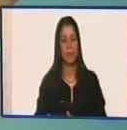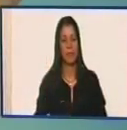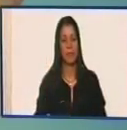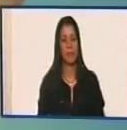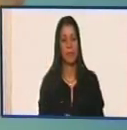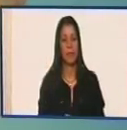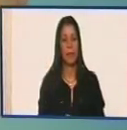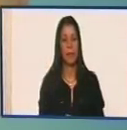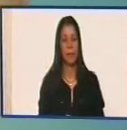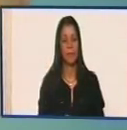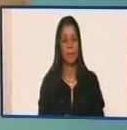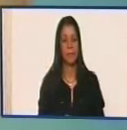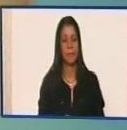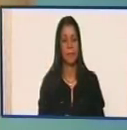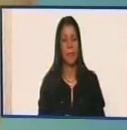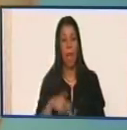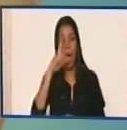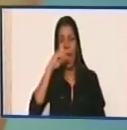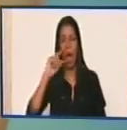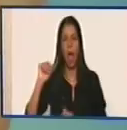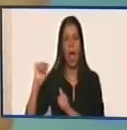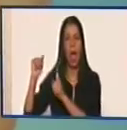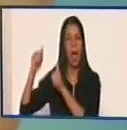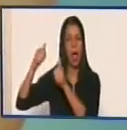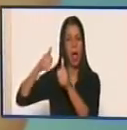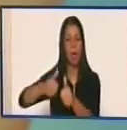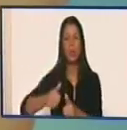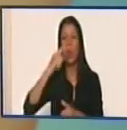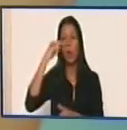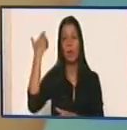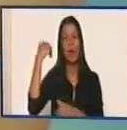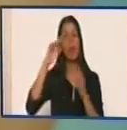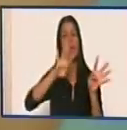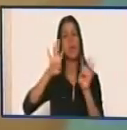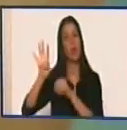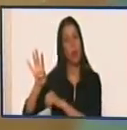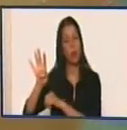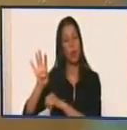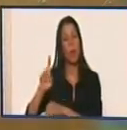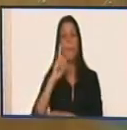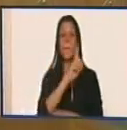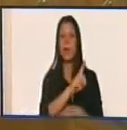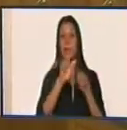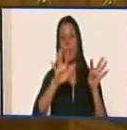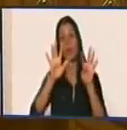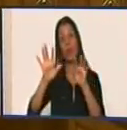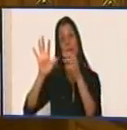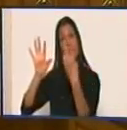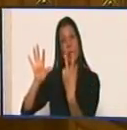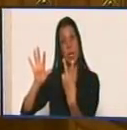Días, años después, estamos hablando del 94, ya en 1997,